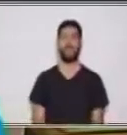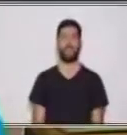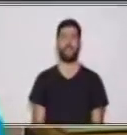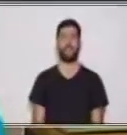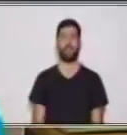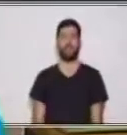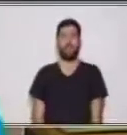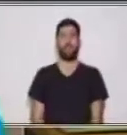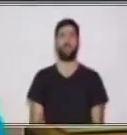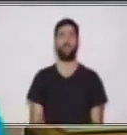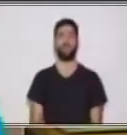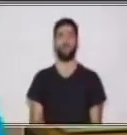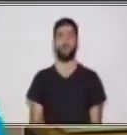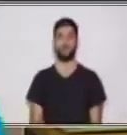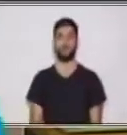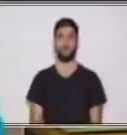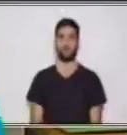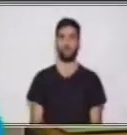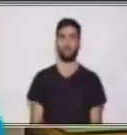para el triángulo